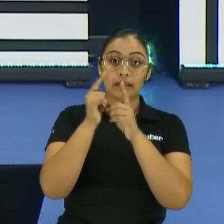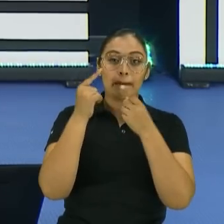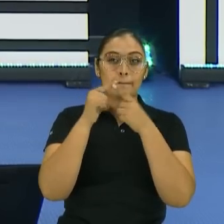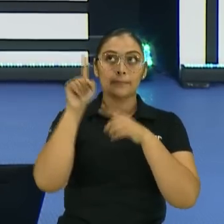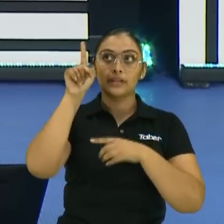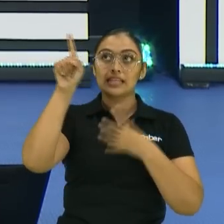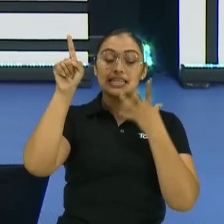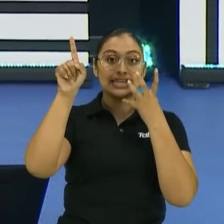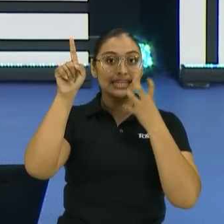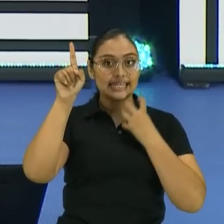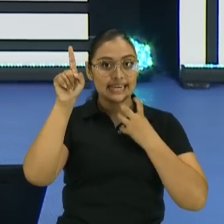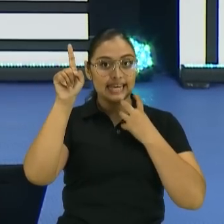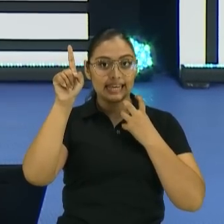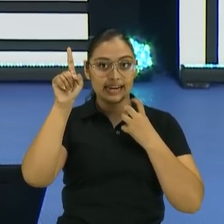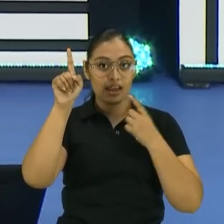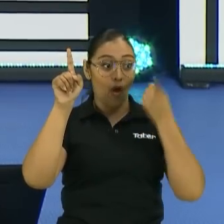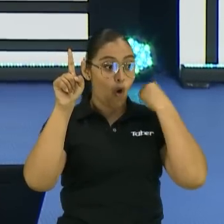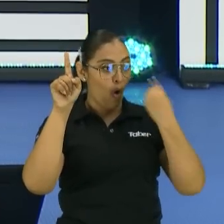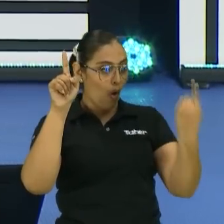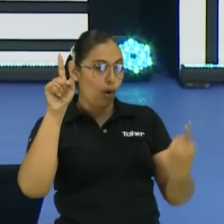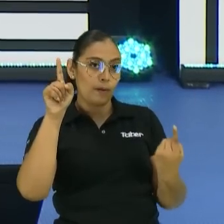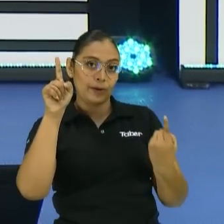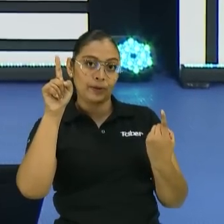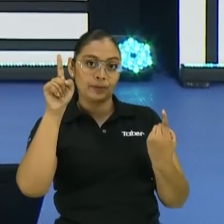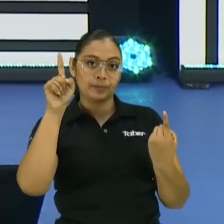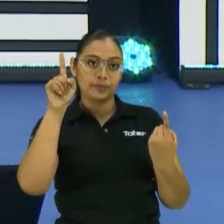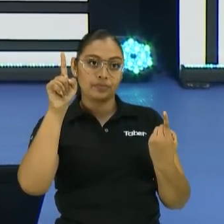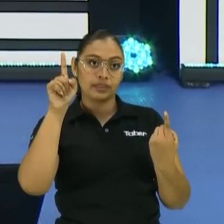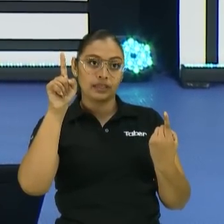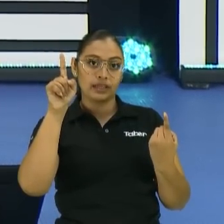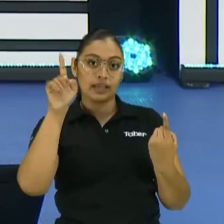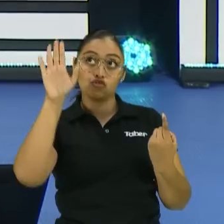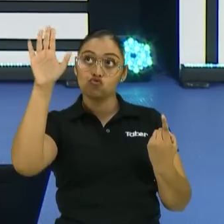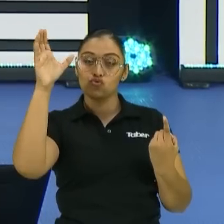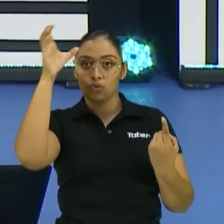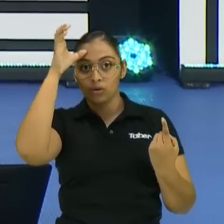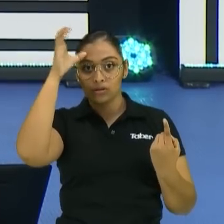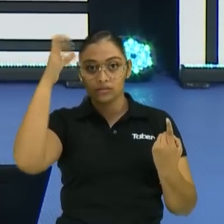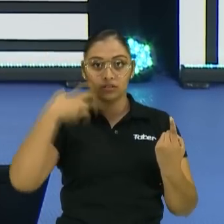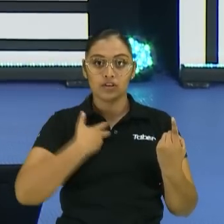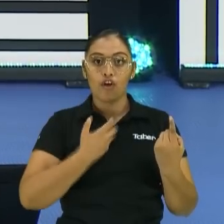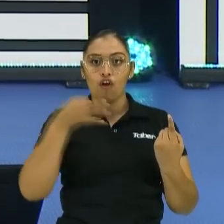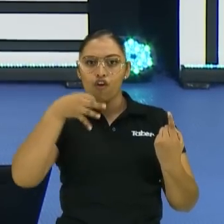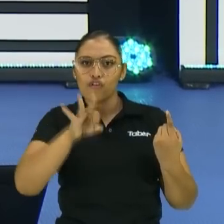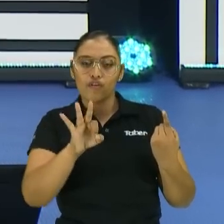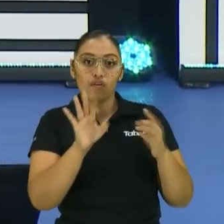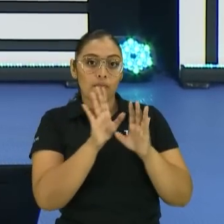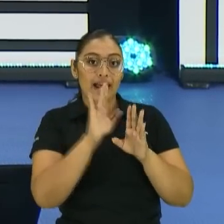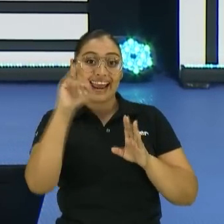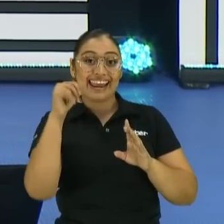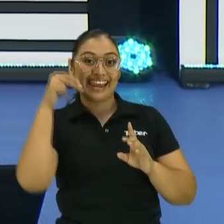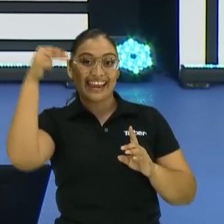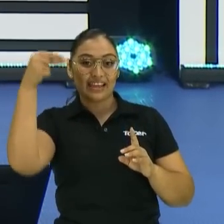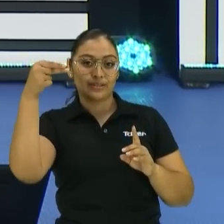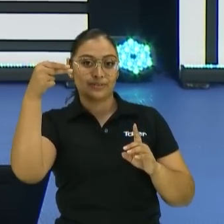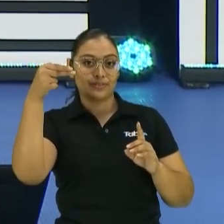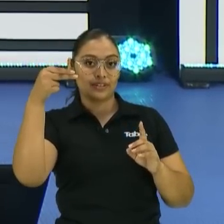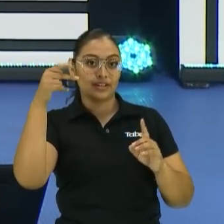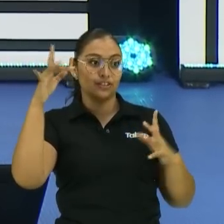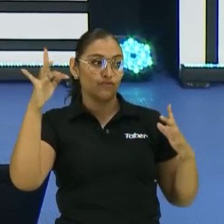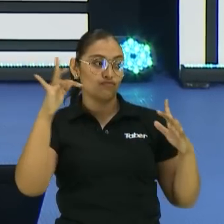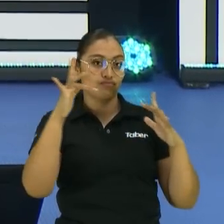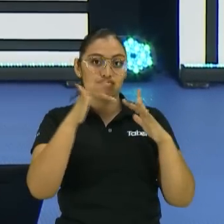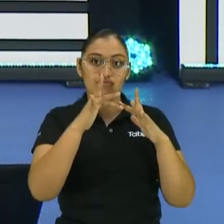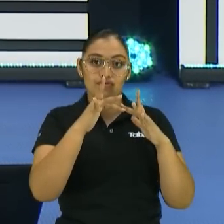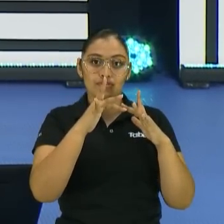para el hombre es que vengamos al conocimiento de él a través de Jesucristo y dice su palabra que por eso él lo